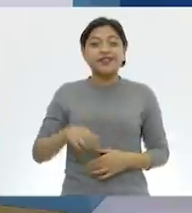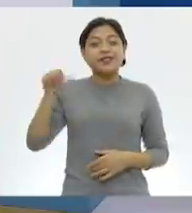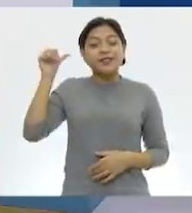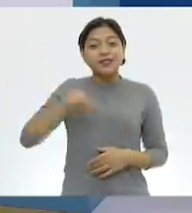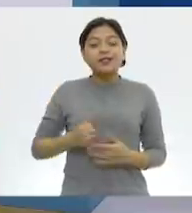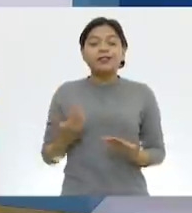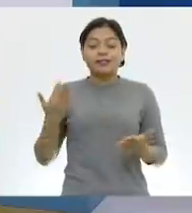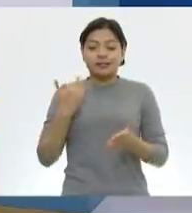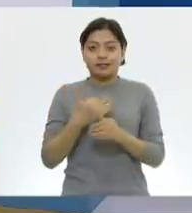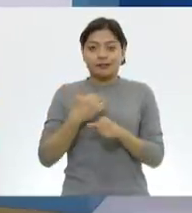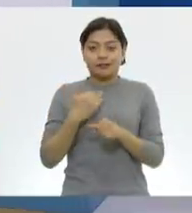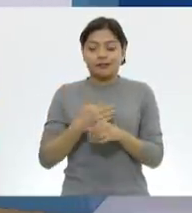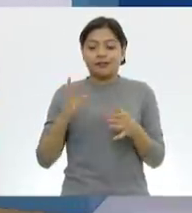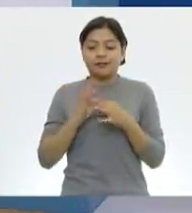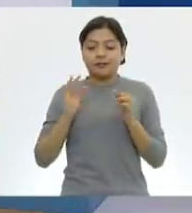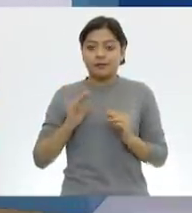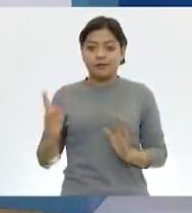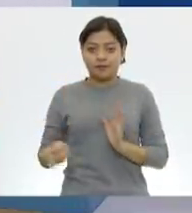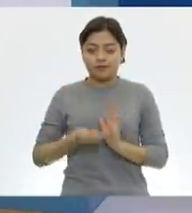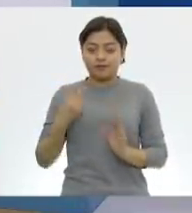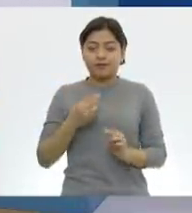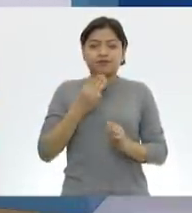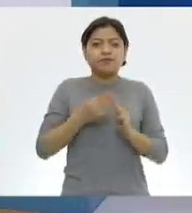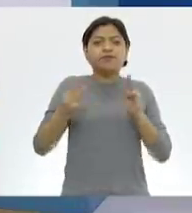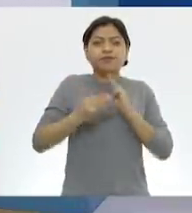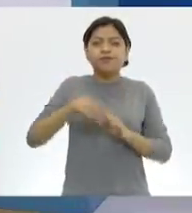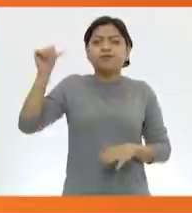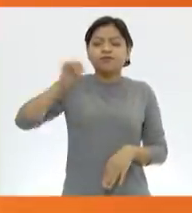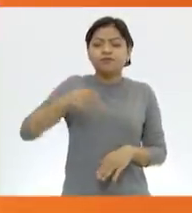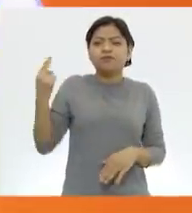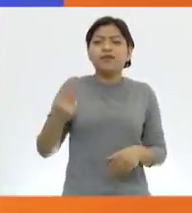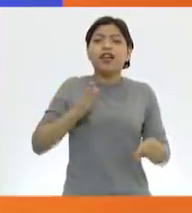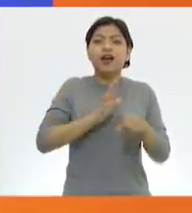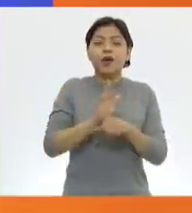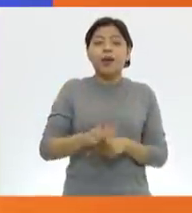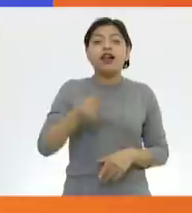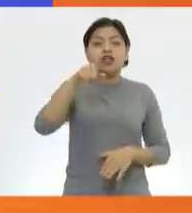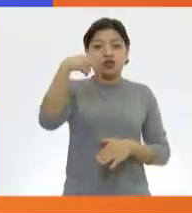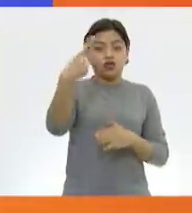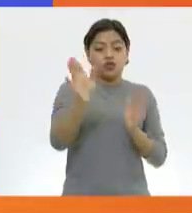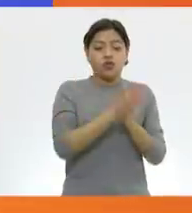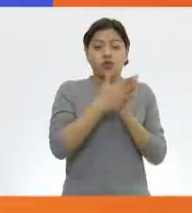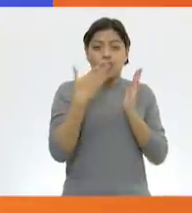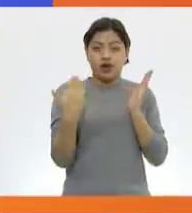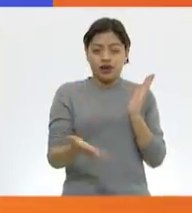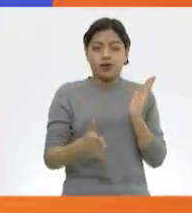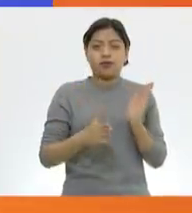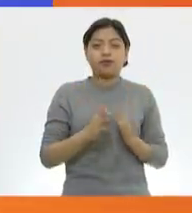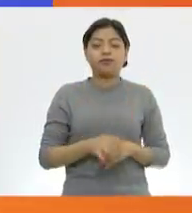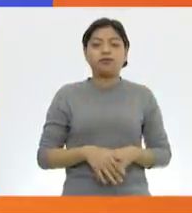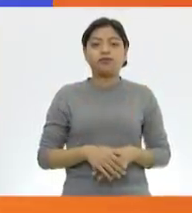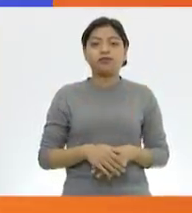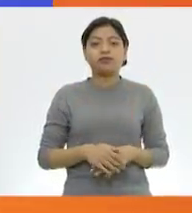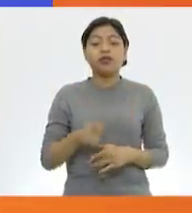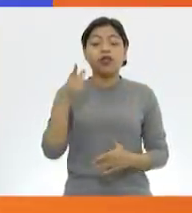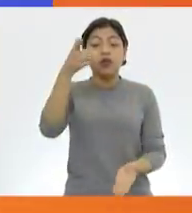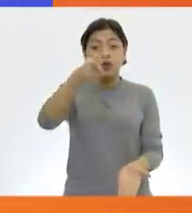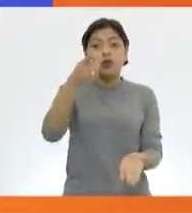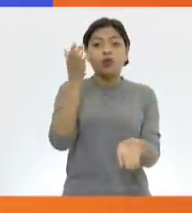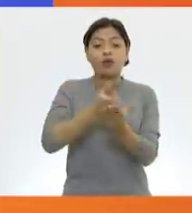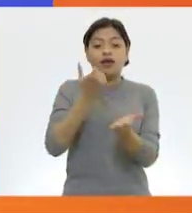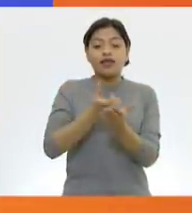que revisar qué materiales necesitarán para la sesión de hoy, que son tu libro de texto, tu cuaderno y